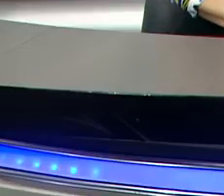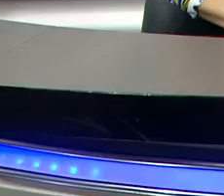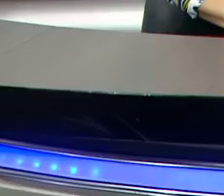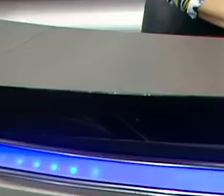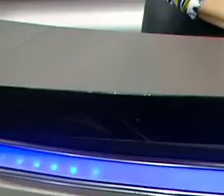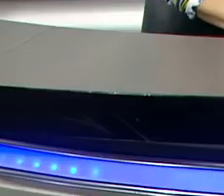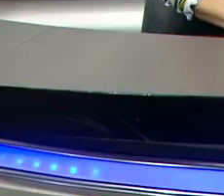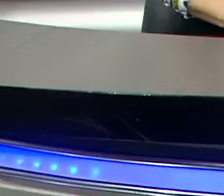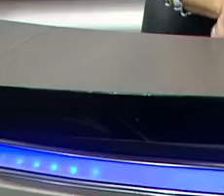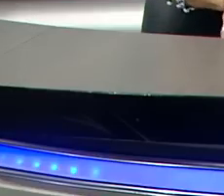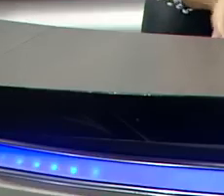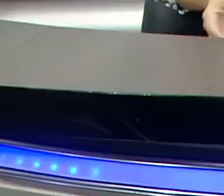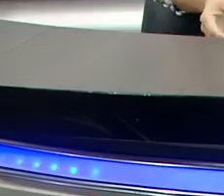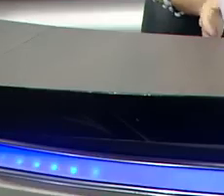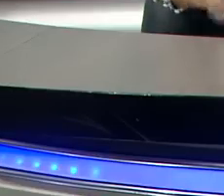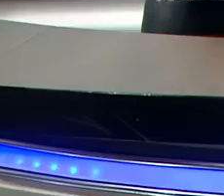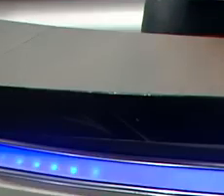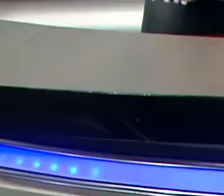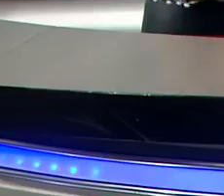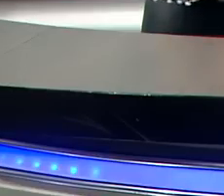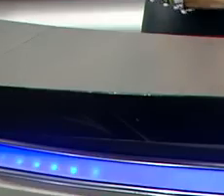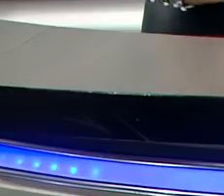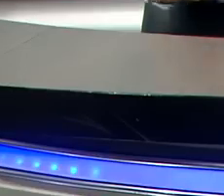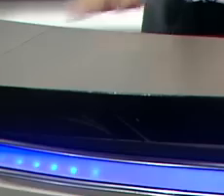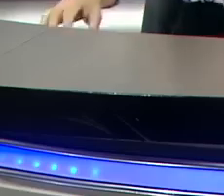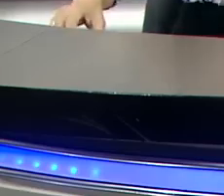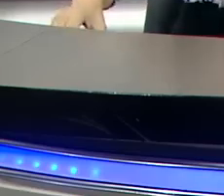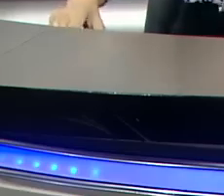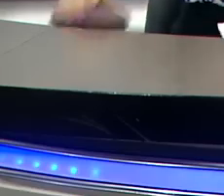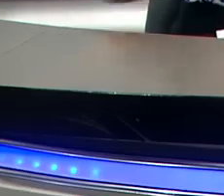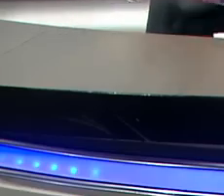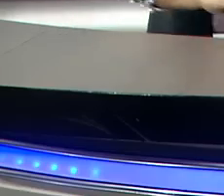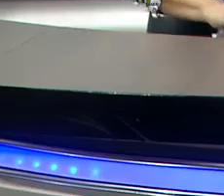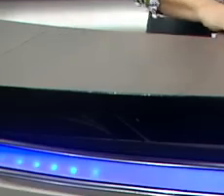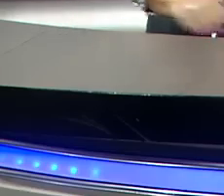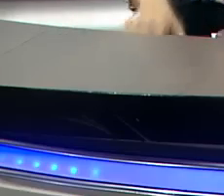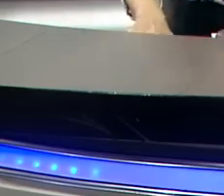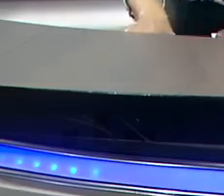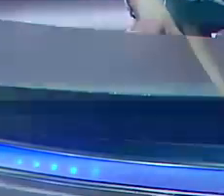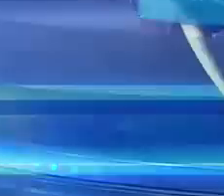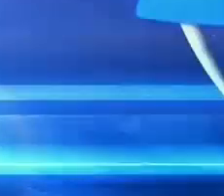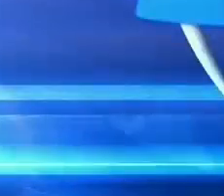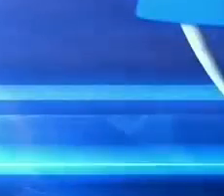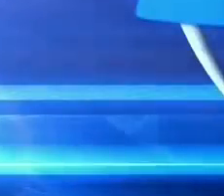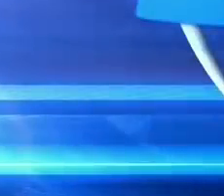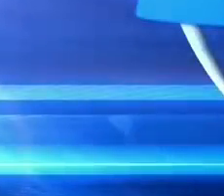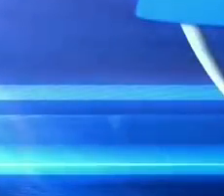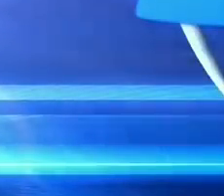Guayaquil. Buenos días, gracias por la compañía. En la mañana, la comida.